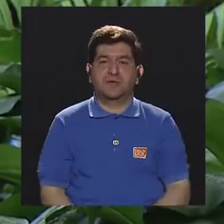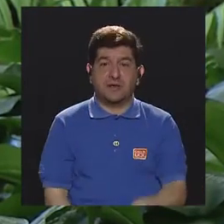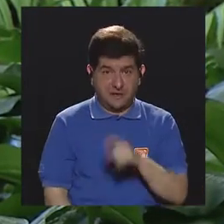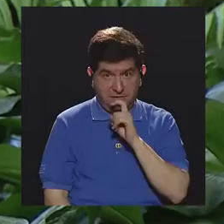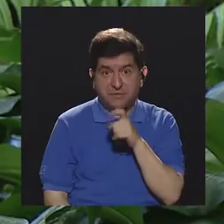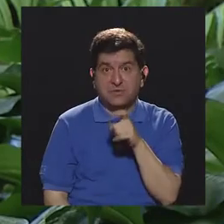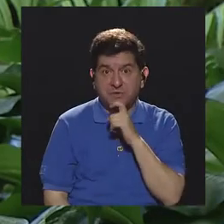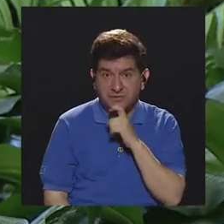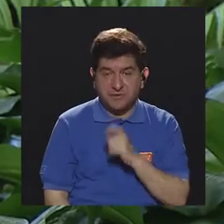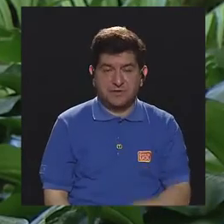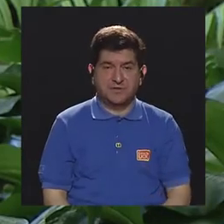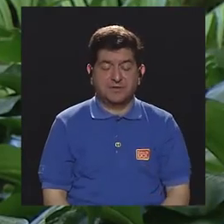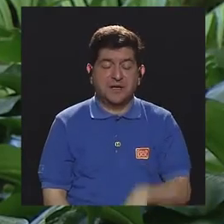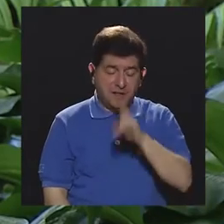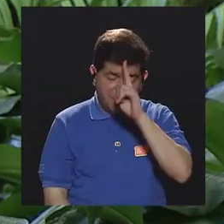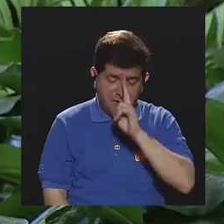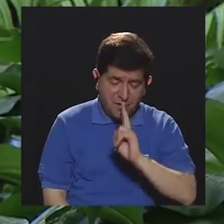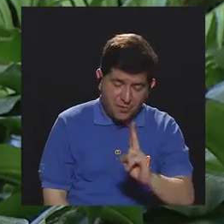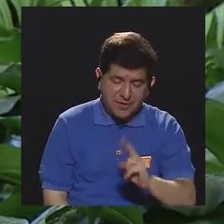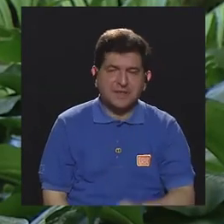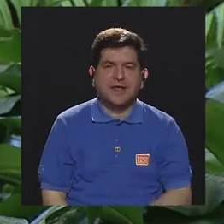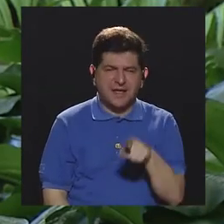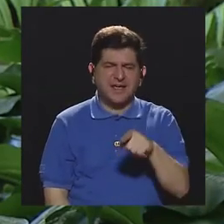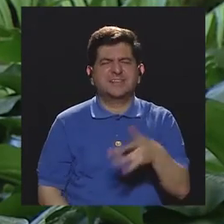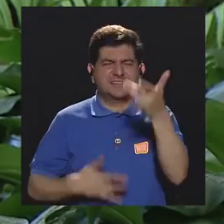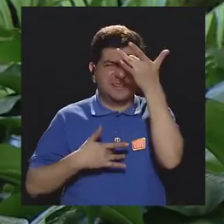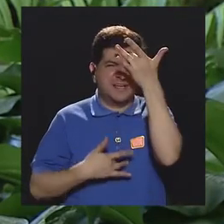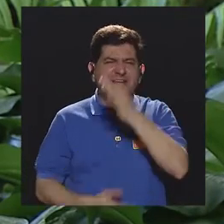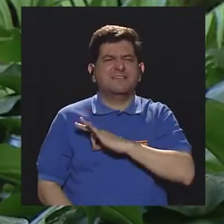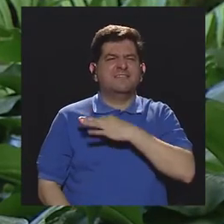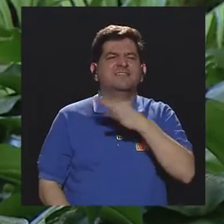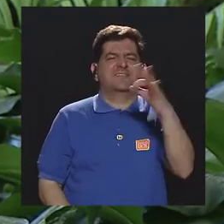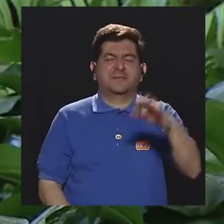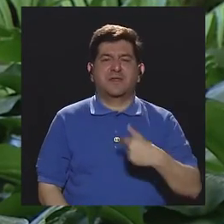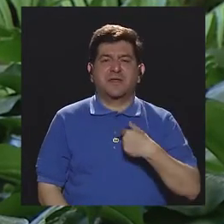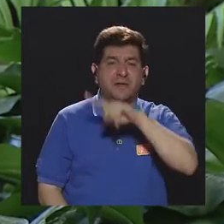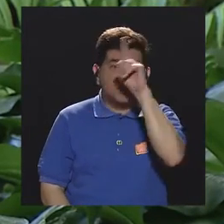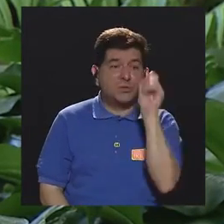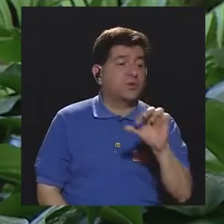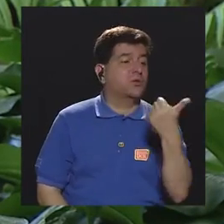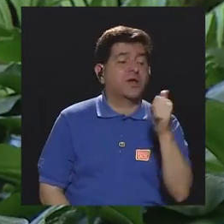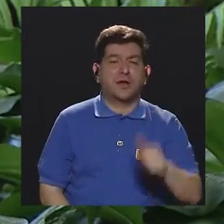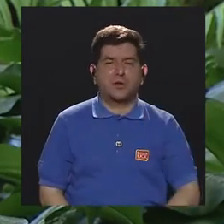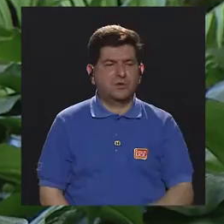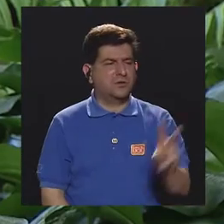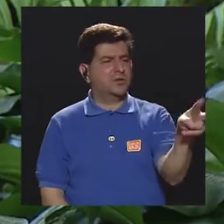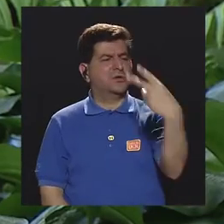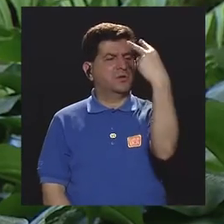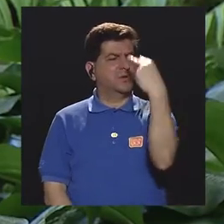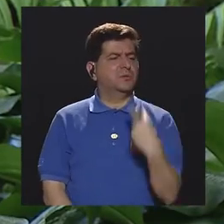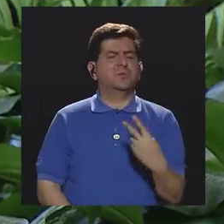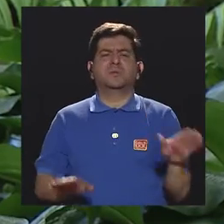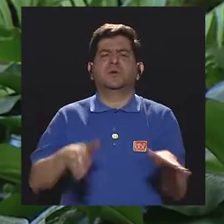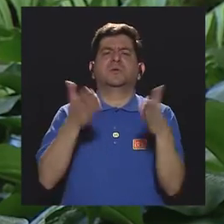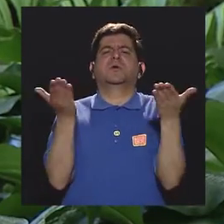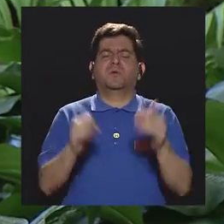que cuesta mucho, porque la humildad es lo primero, es una enfermedad muy espiritual también, entonces yo tengo que preguntarle a otros, ¿cómo me ven ustedes? Yo, ¿usted cree que yo